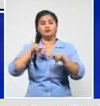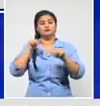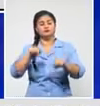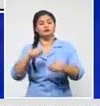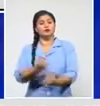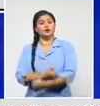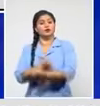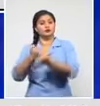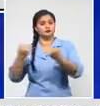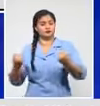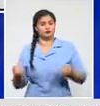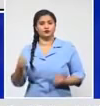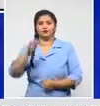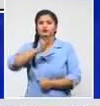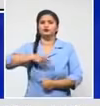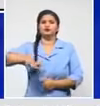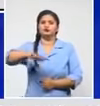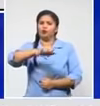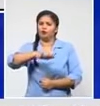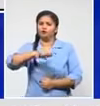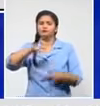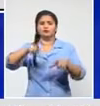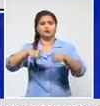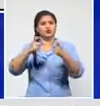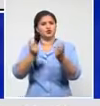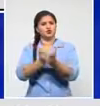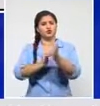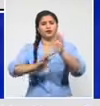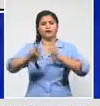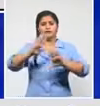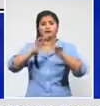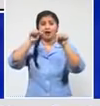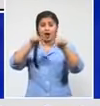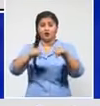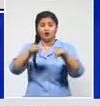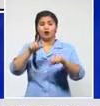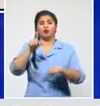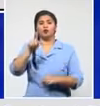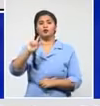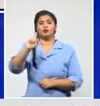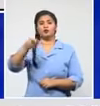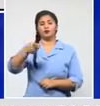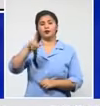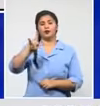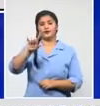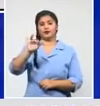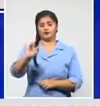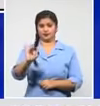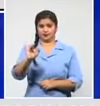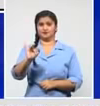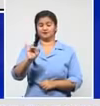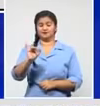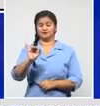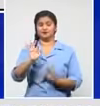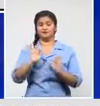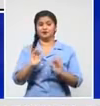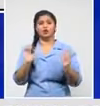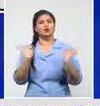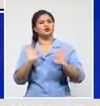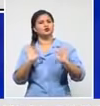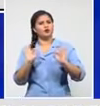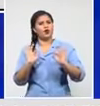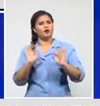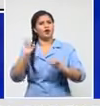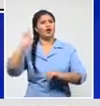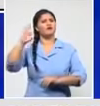pueblo, una tasa de 1,97. Todavía inconforme con algunas indisciplinas